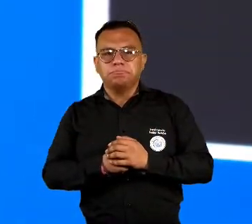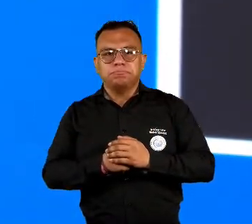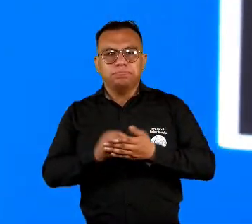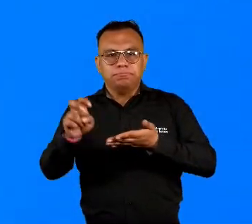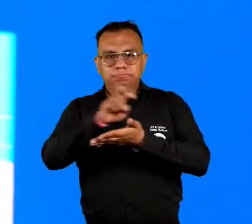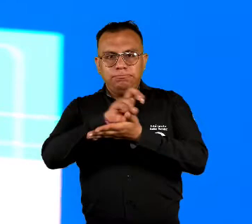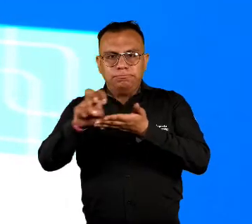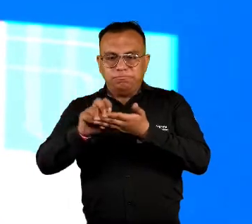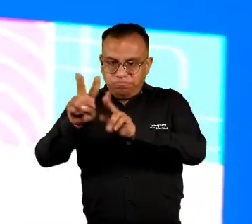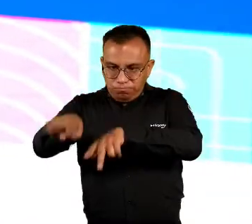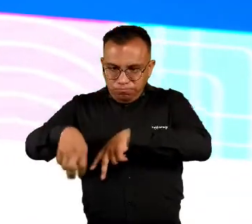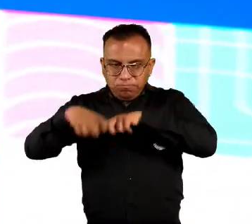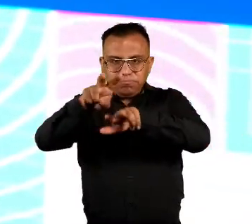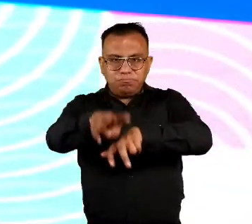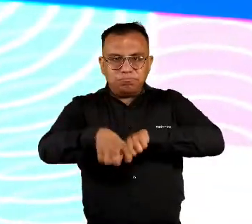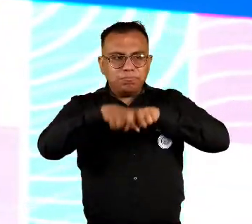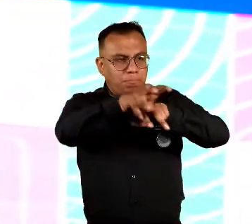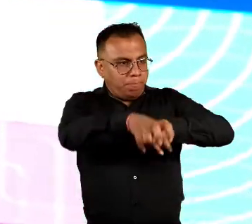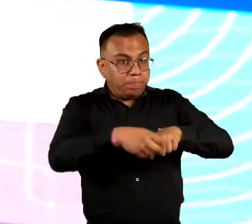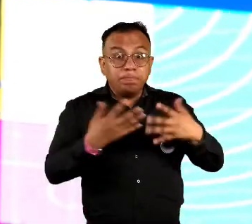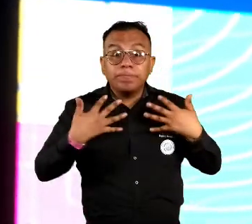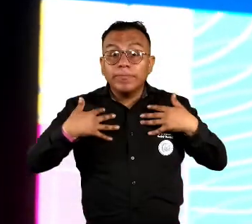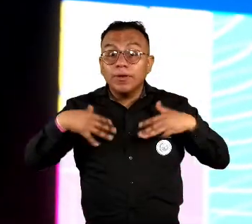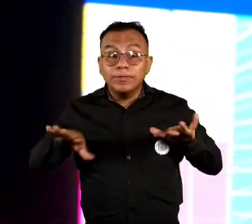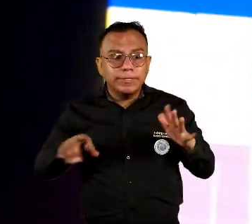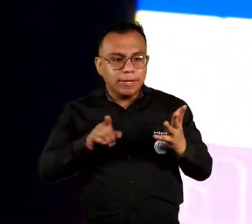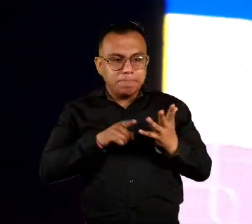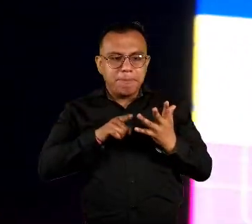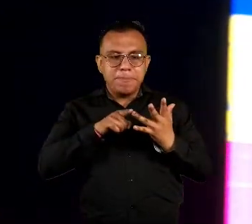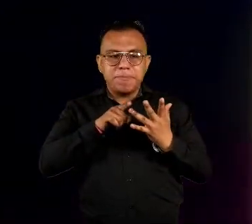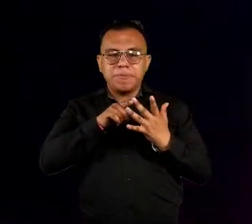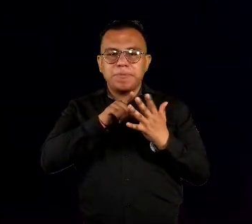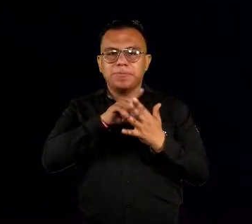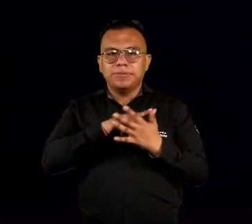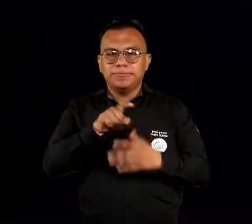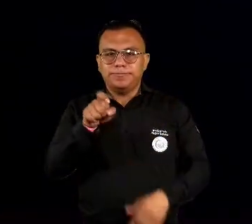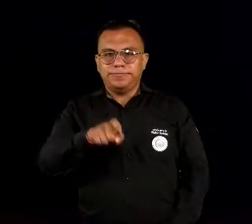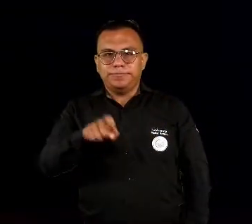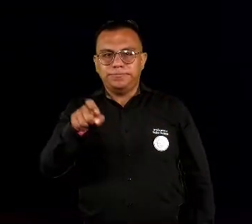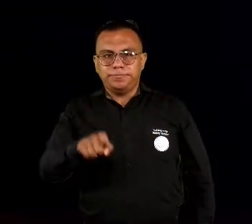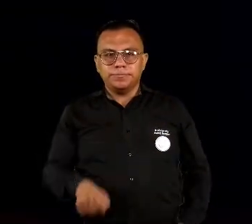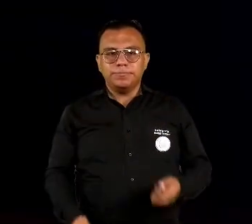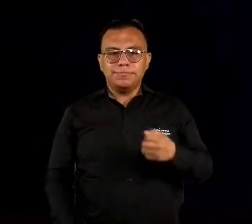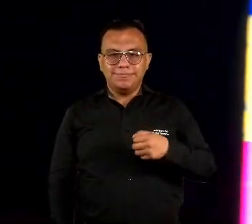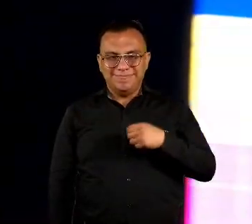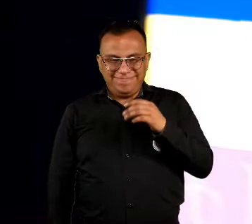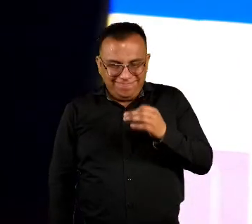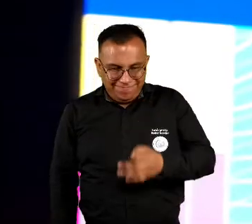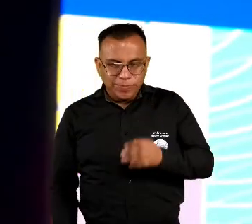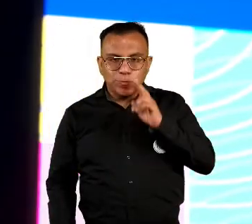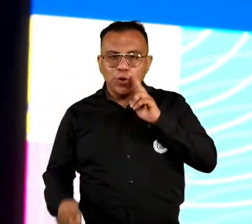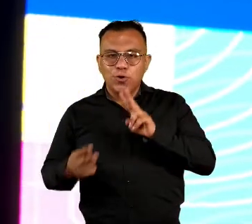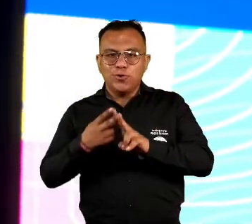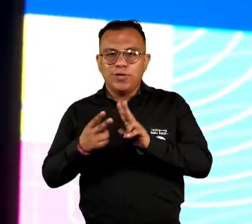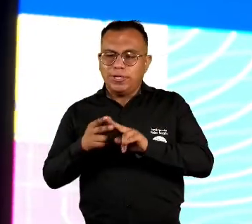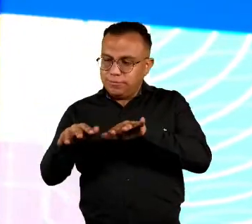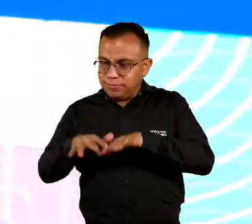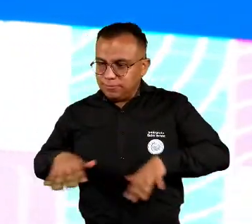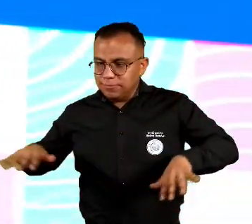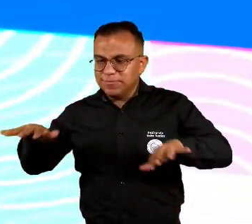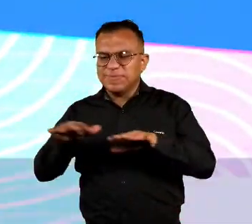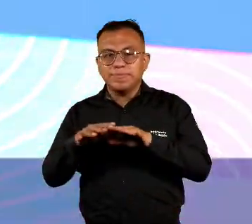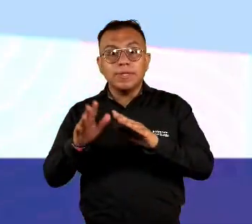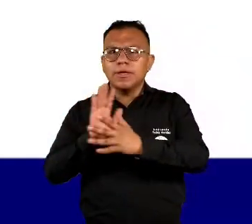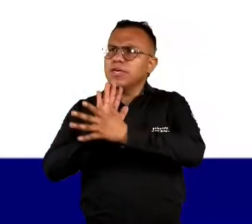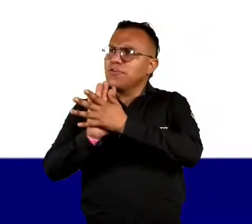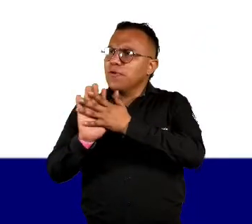empresa agrícola cualquier emprendimiento necesitamos conocer la industria necesitamos